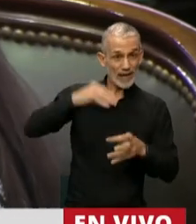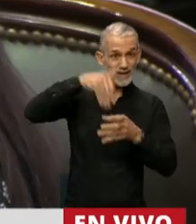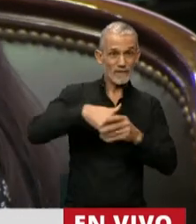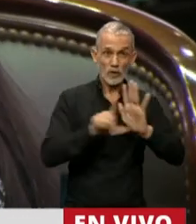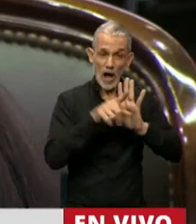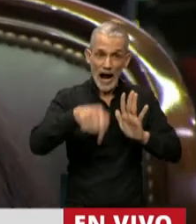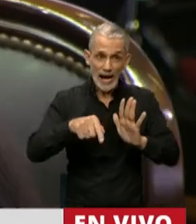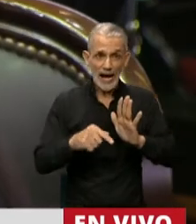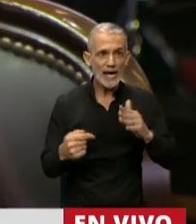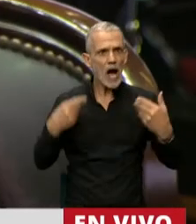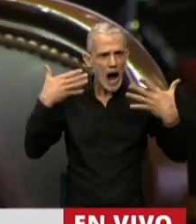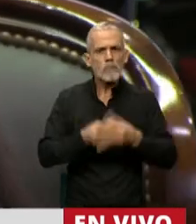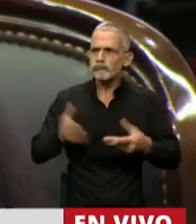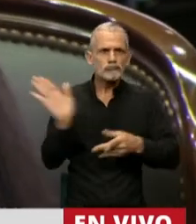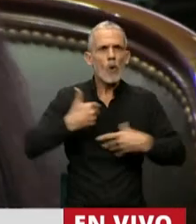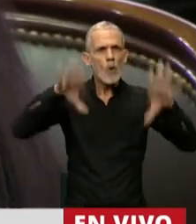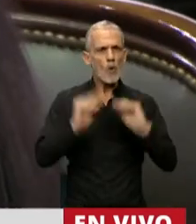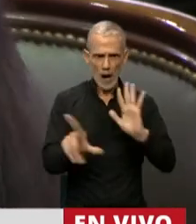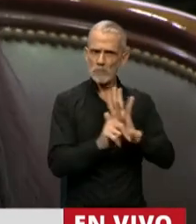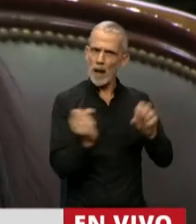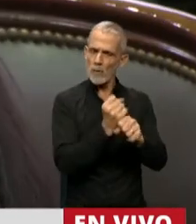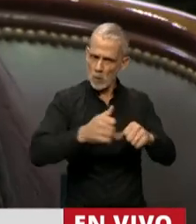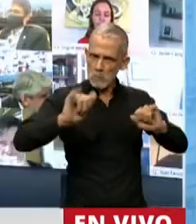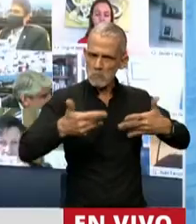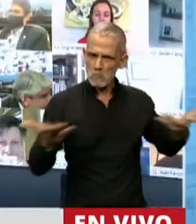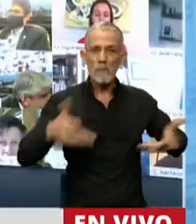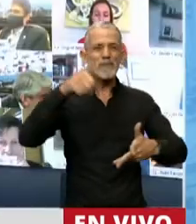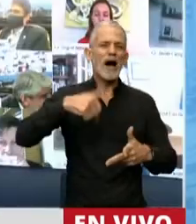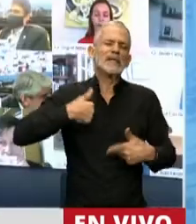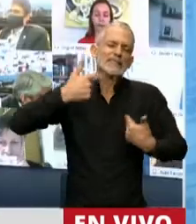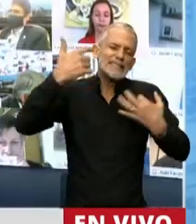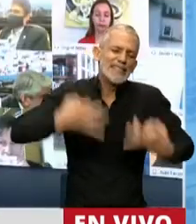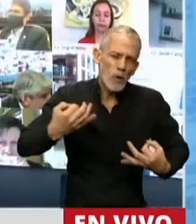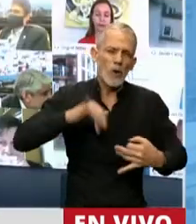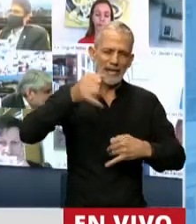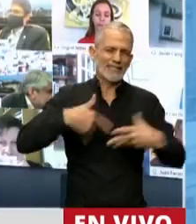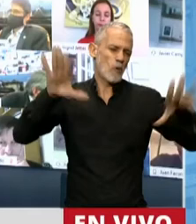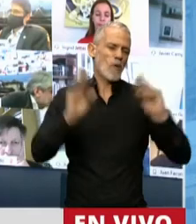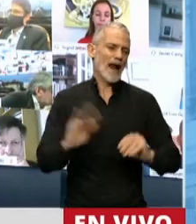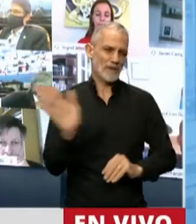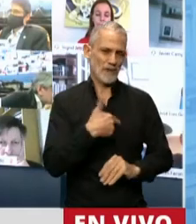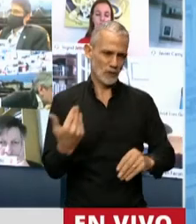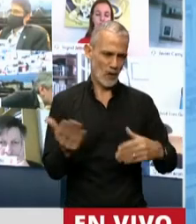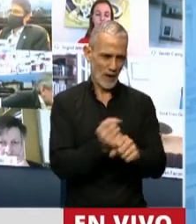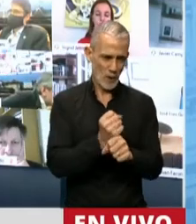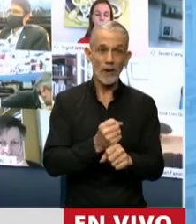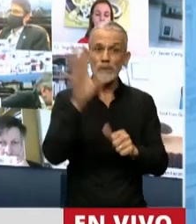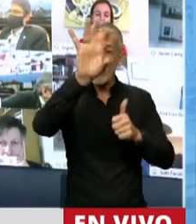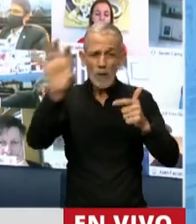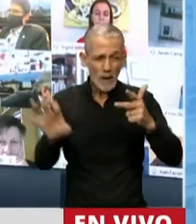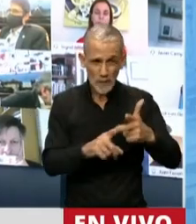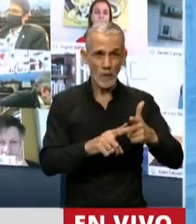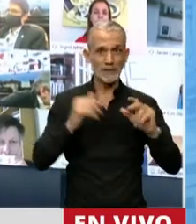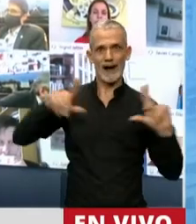esta ley, fue apoyada por unanimidad, con lo cual seguramente ahora también vamos a lograr lo mismo. Bueno, todas las provincias se